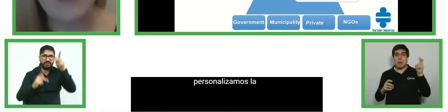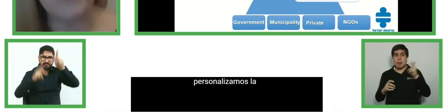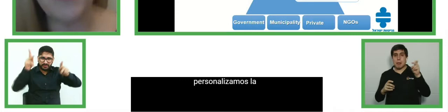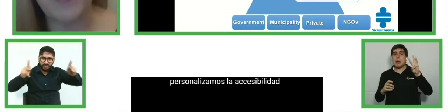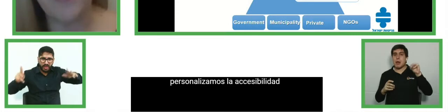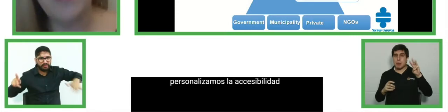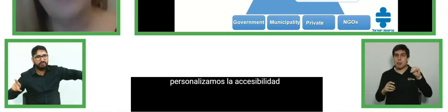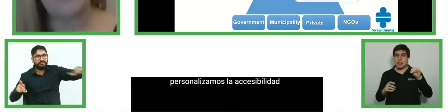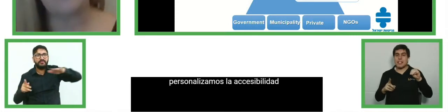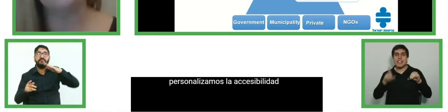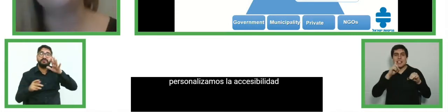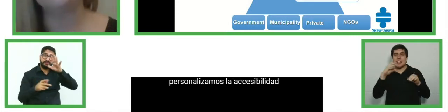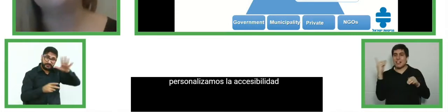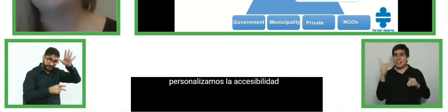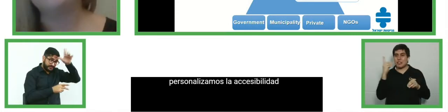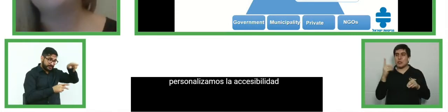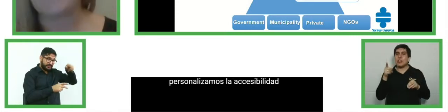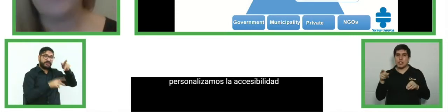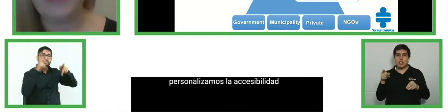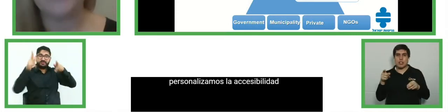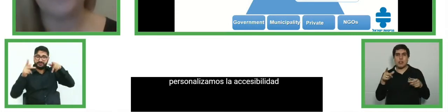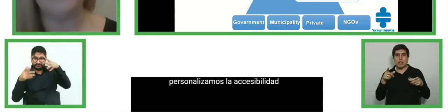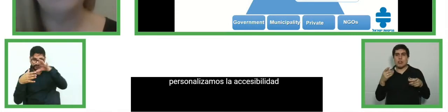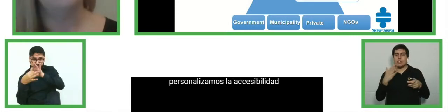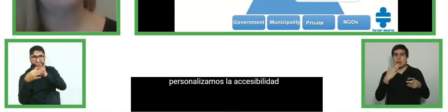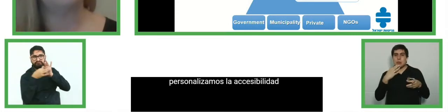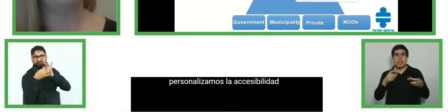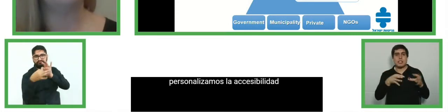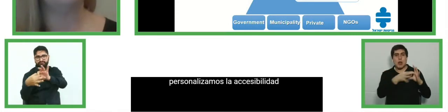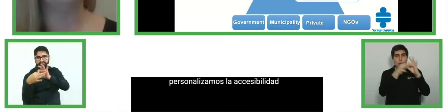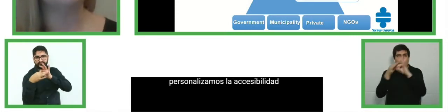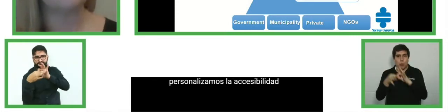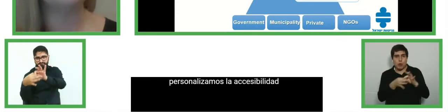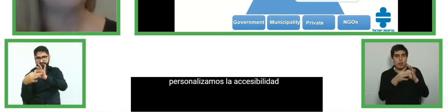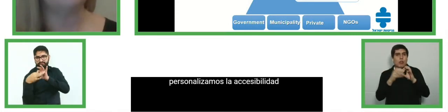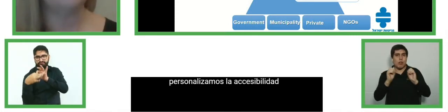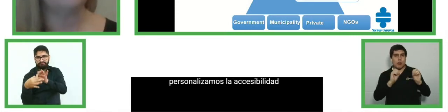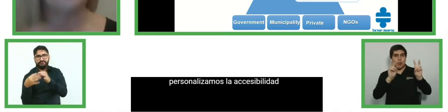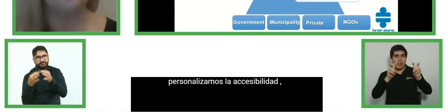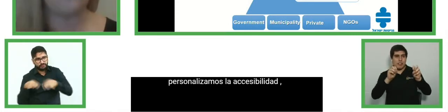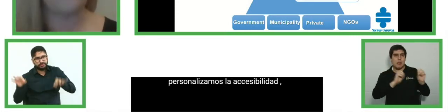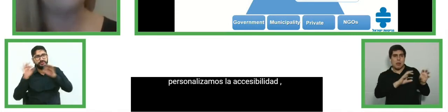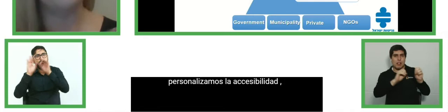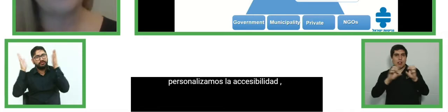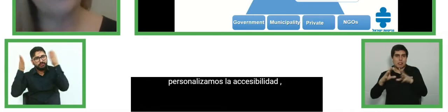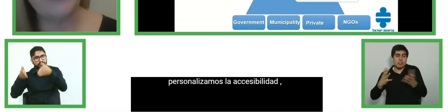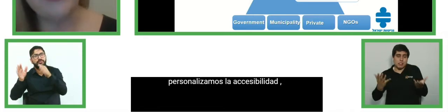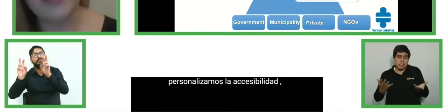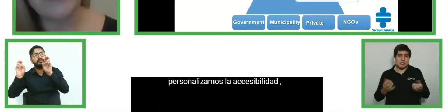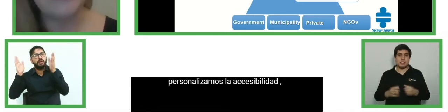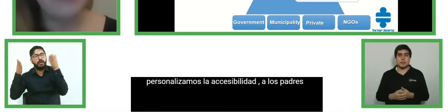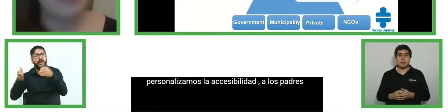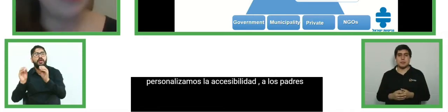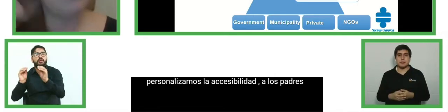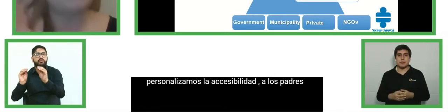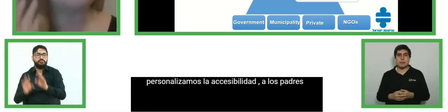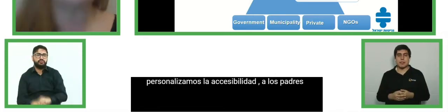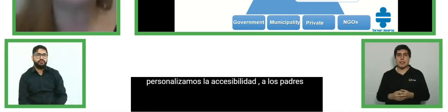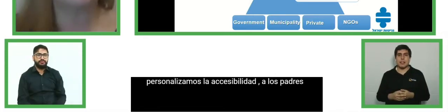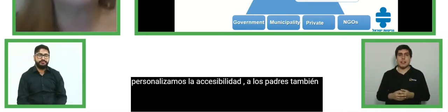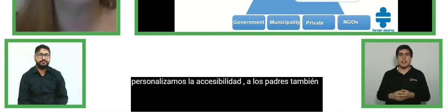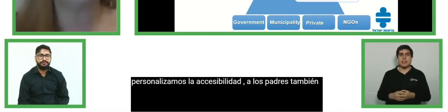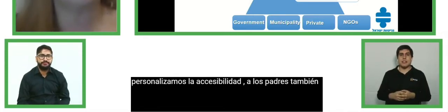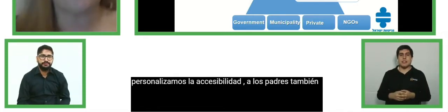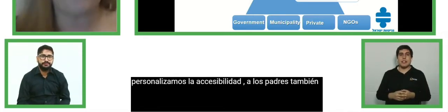con discapacidades que también son parte del entorno escolar. La única cosa respecto de Israel es que, aparte de la ley,